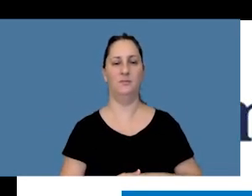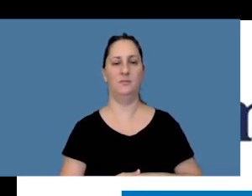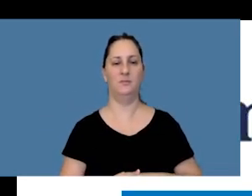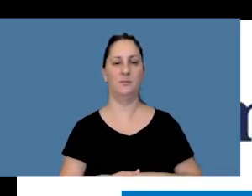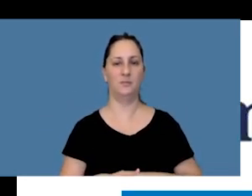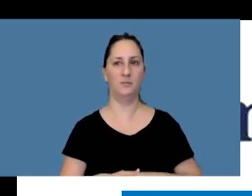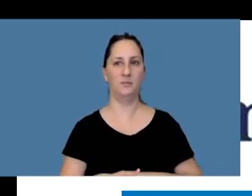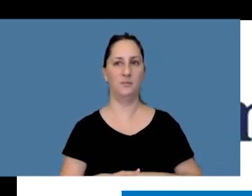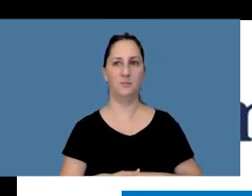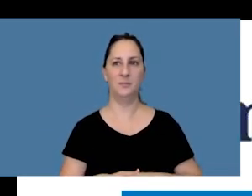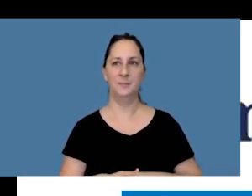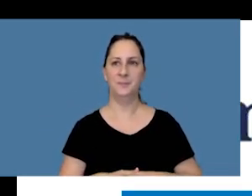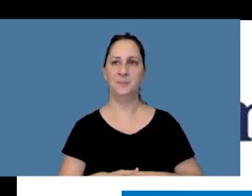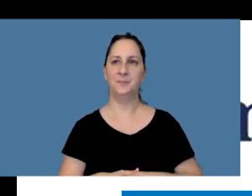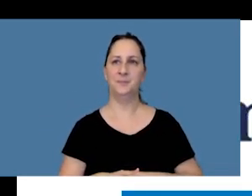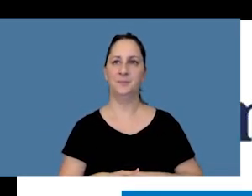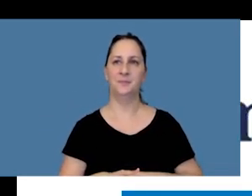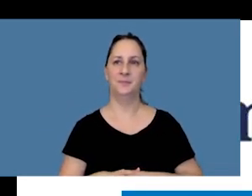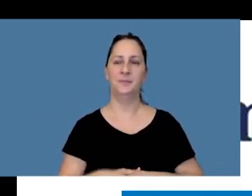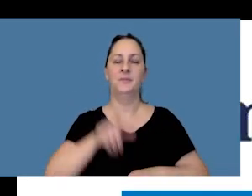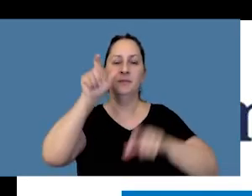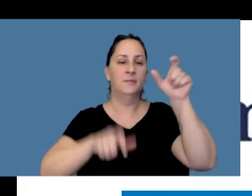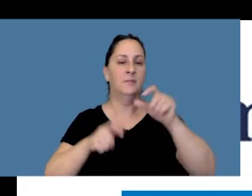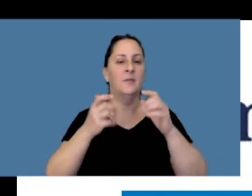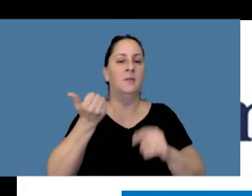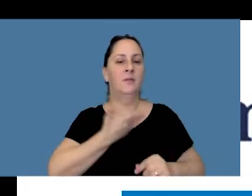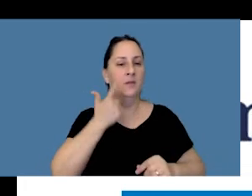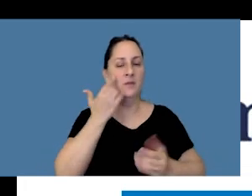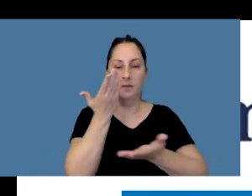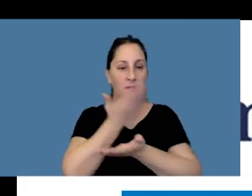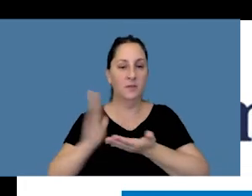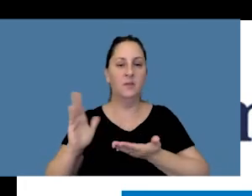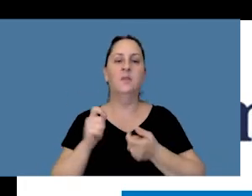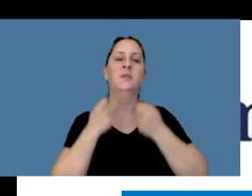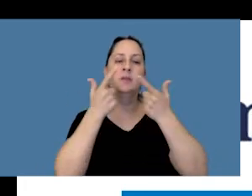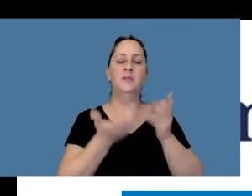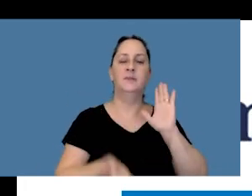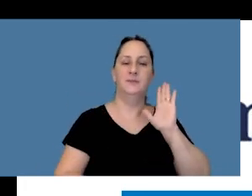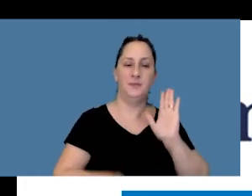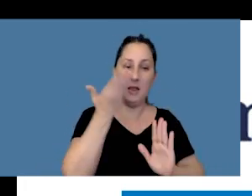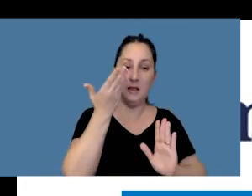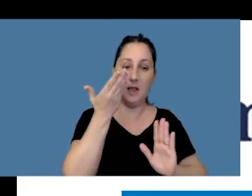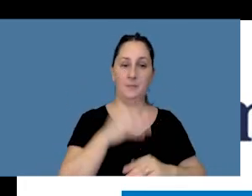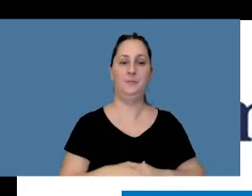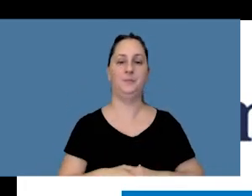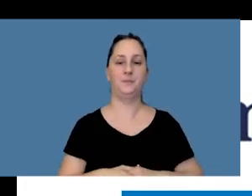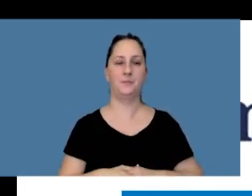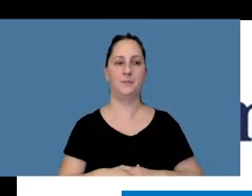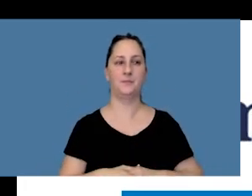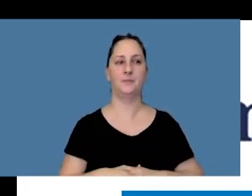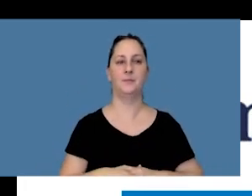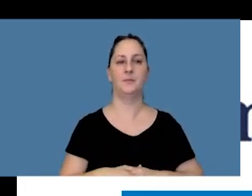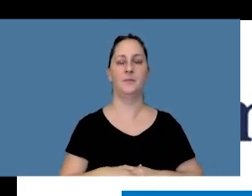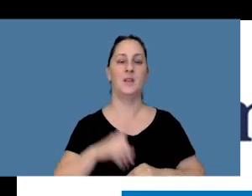Como les dije, los que fueron excluidos por la FIP les van a dar el alta en IVA o